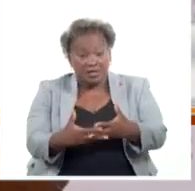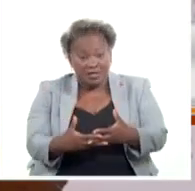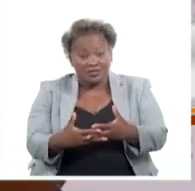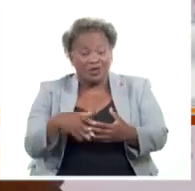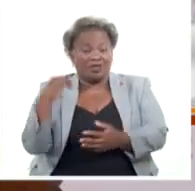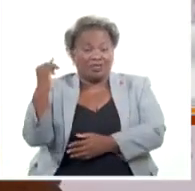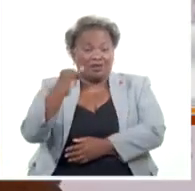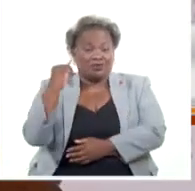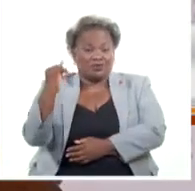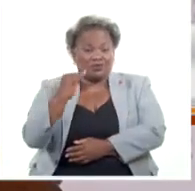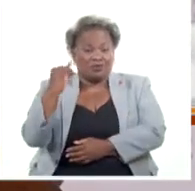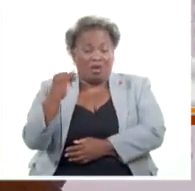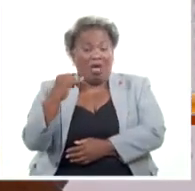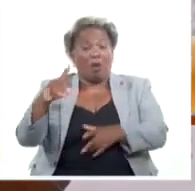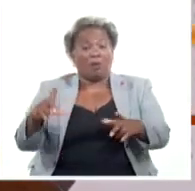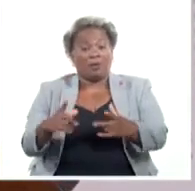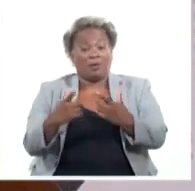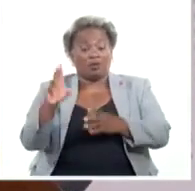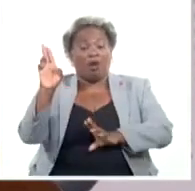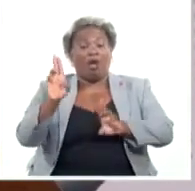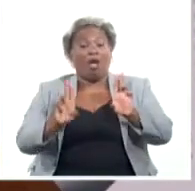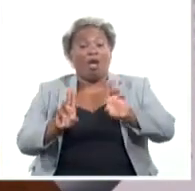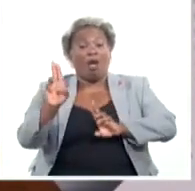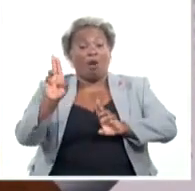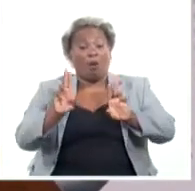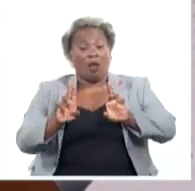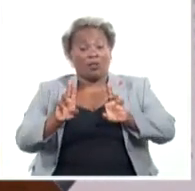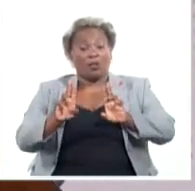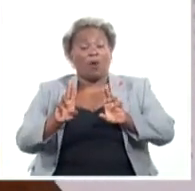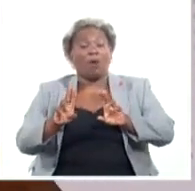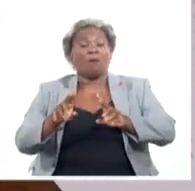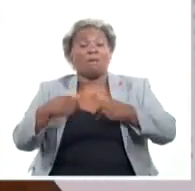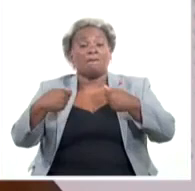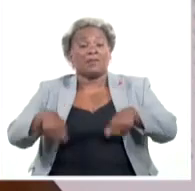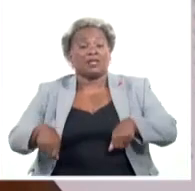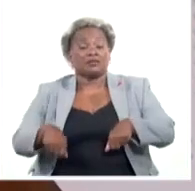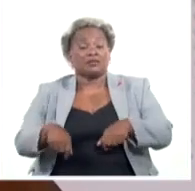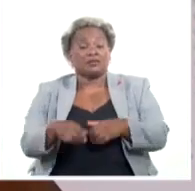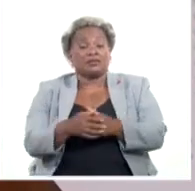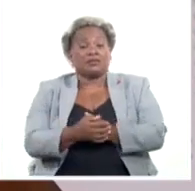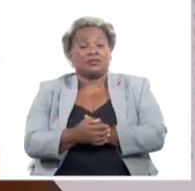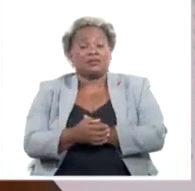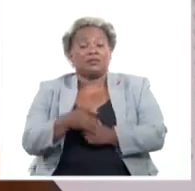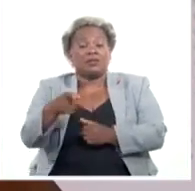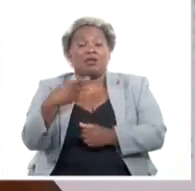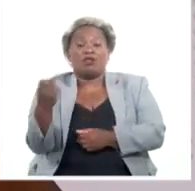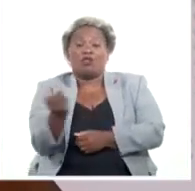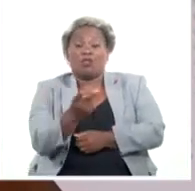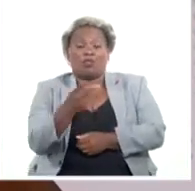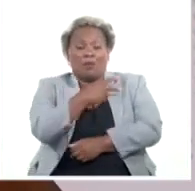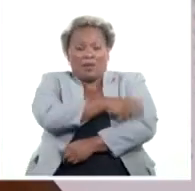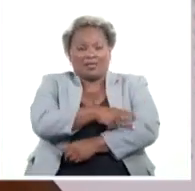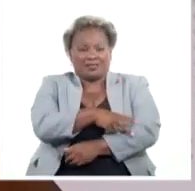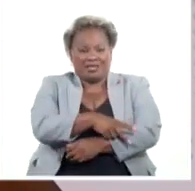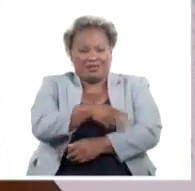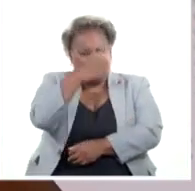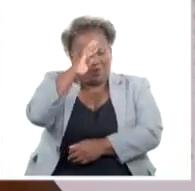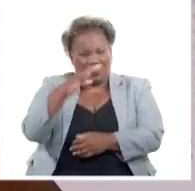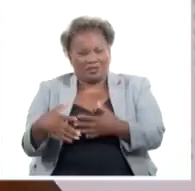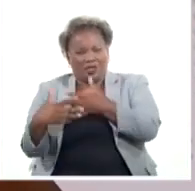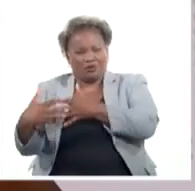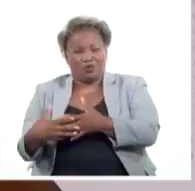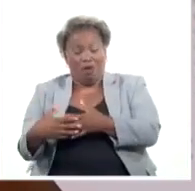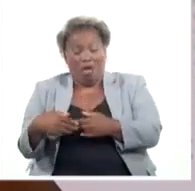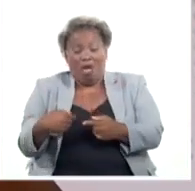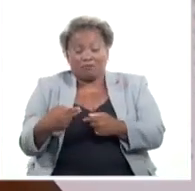el cumplimiento de los acuerdos migratorios y también en otras áreas de prioridad entre ambos países. Hace pocos